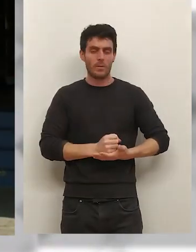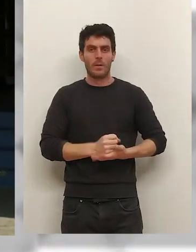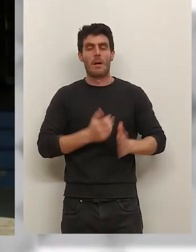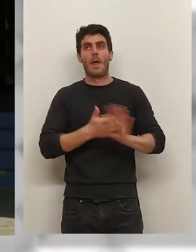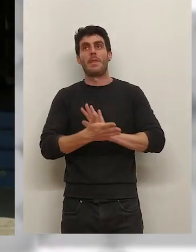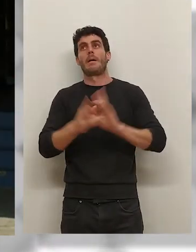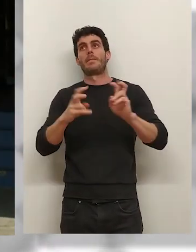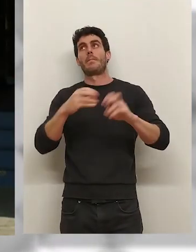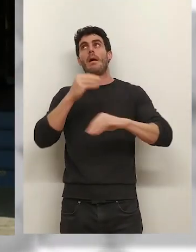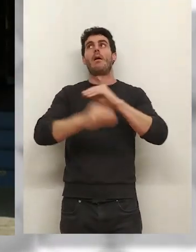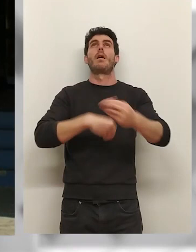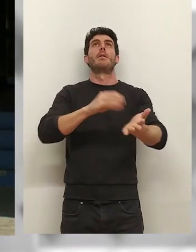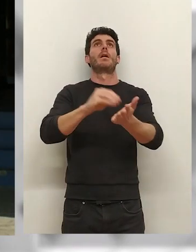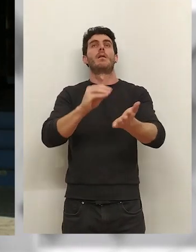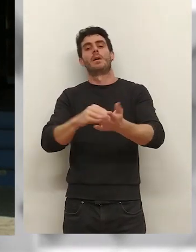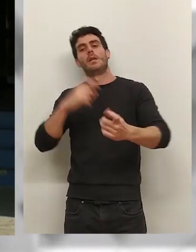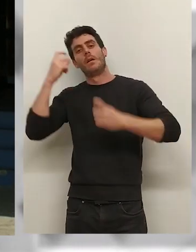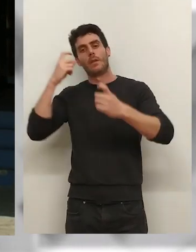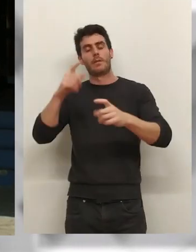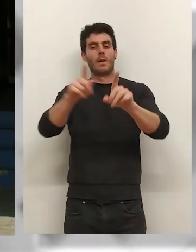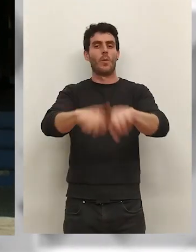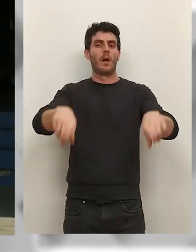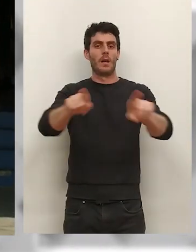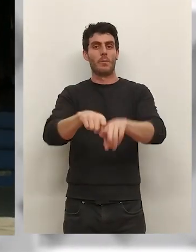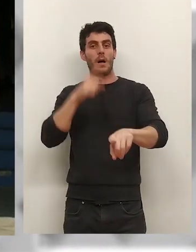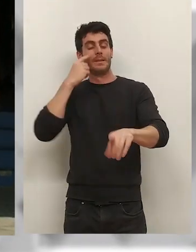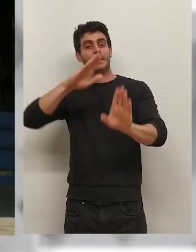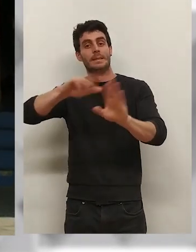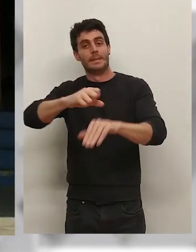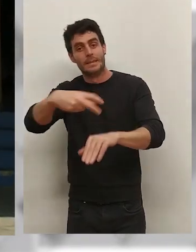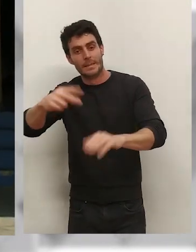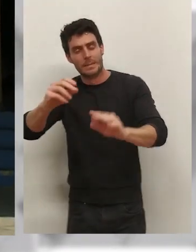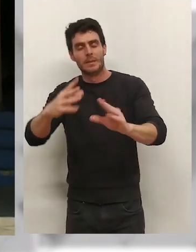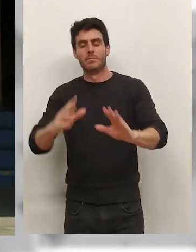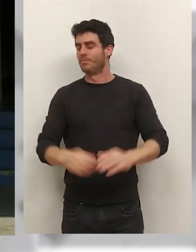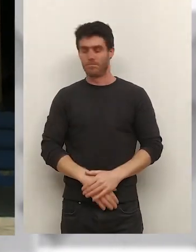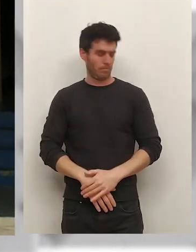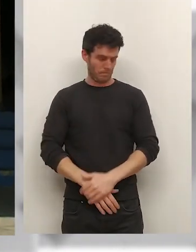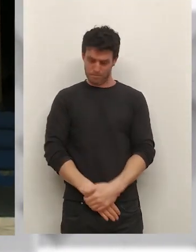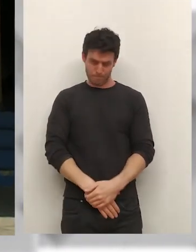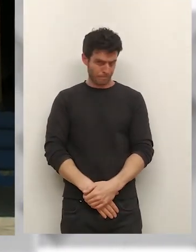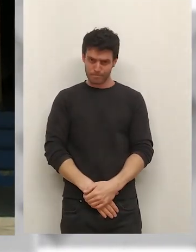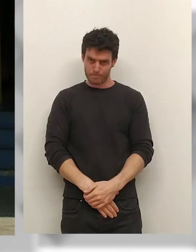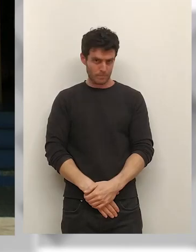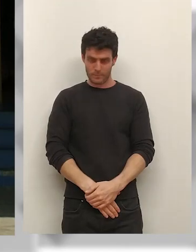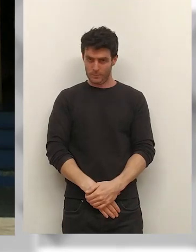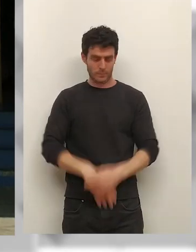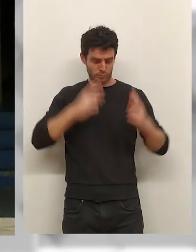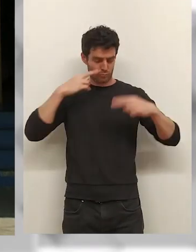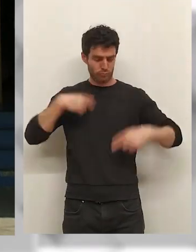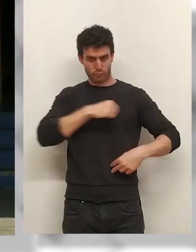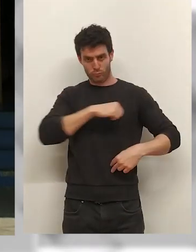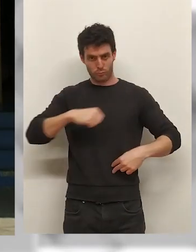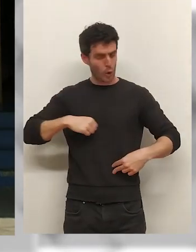O sea, eso que solemos hacer muchas veces, de intentar hacer lo mismo, a ver si al final sale, yo creo que ahí también hay que ser un poco crítico